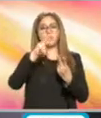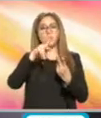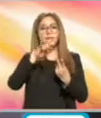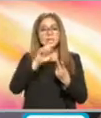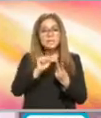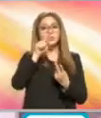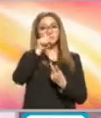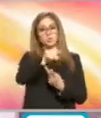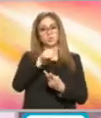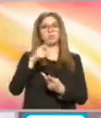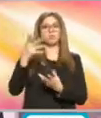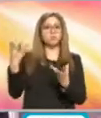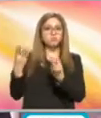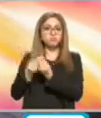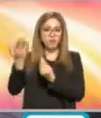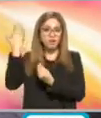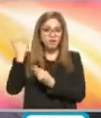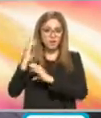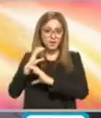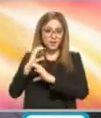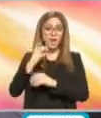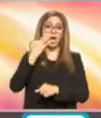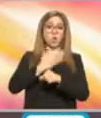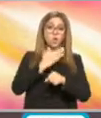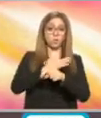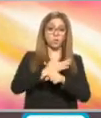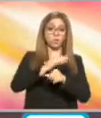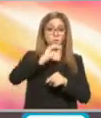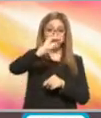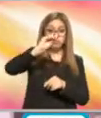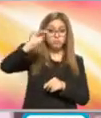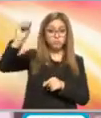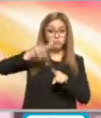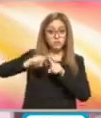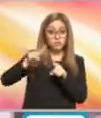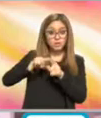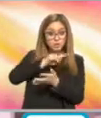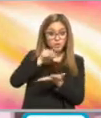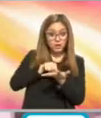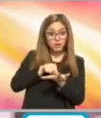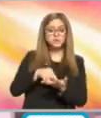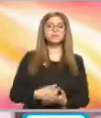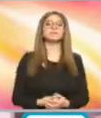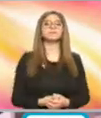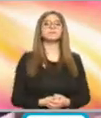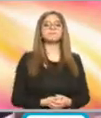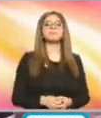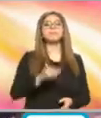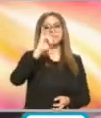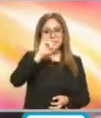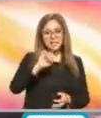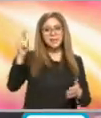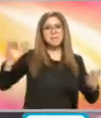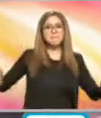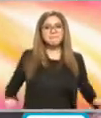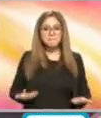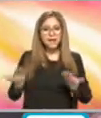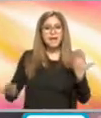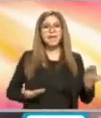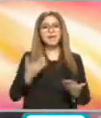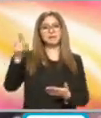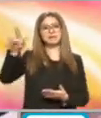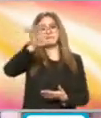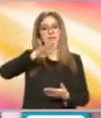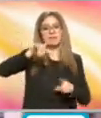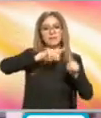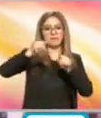escenario. Ajá. Y ahorita están en gira. Sí, hacemos principalmente bailes en provincia, pero venimos a invitarlos